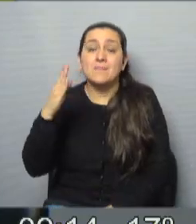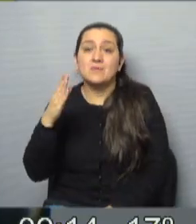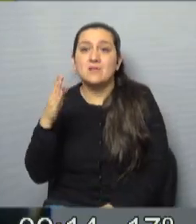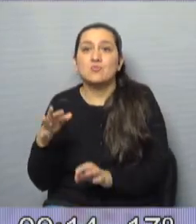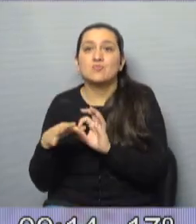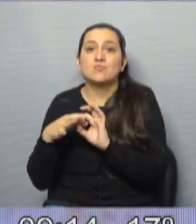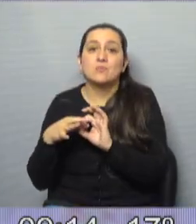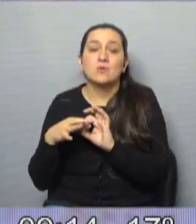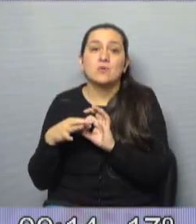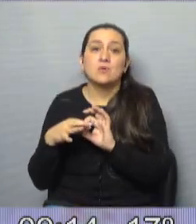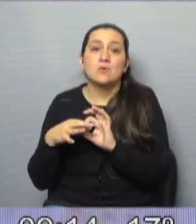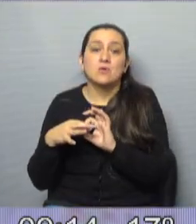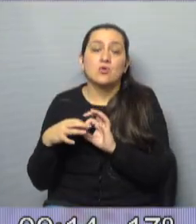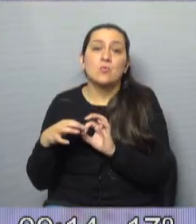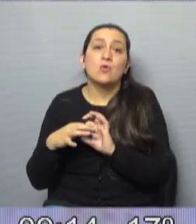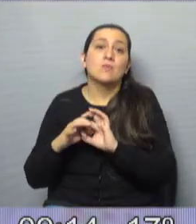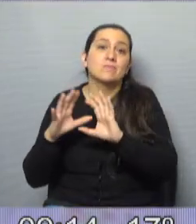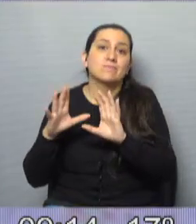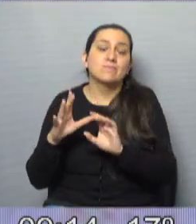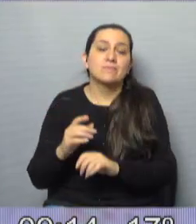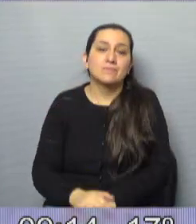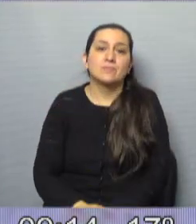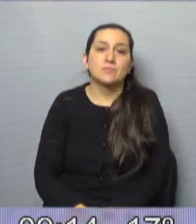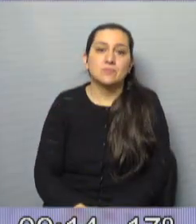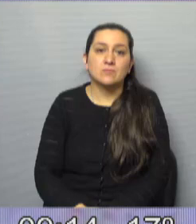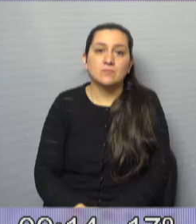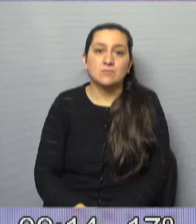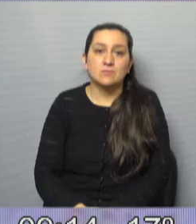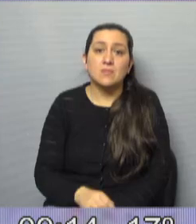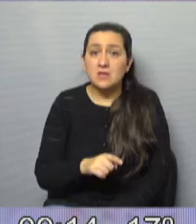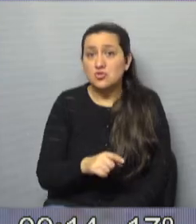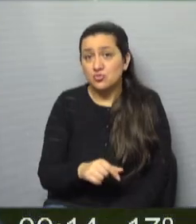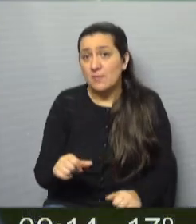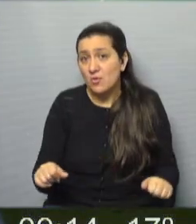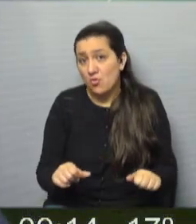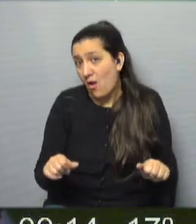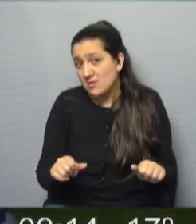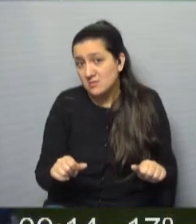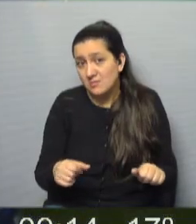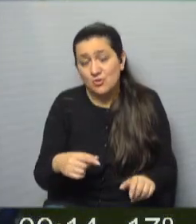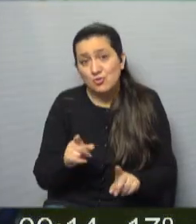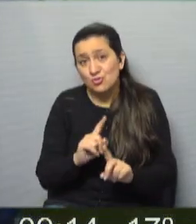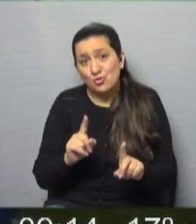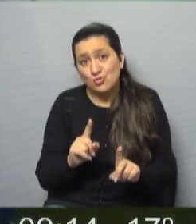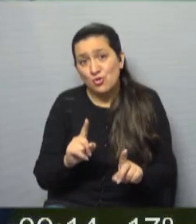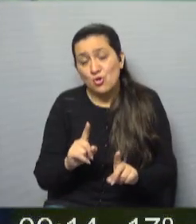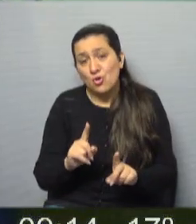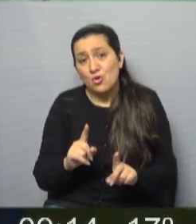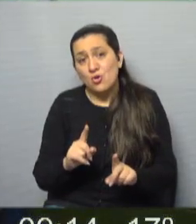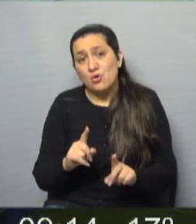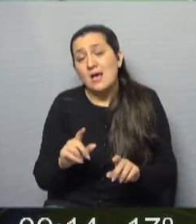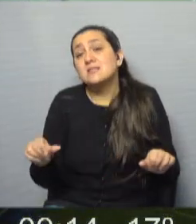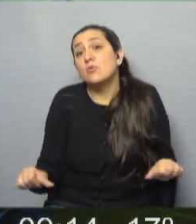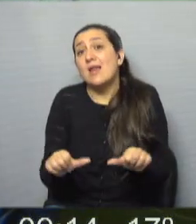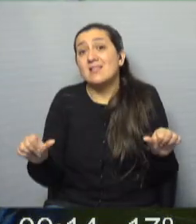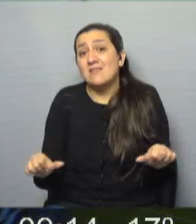cómplices de multinacionales que vienen a explotar y a expoliar el país. Lo hacen, pero nosotros no somos cómplices. Nosotros nos dedicamos a una